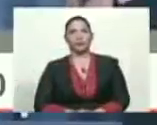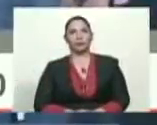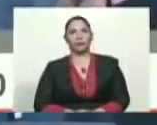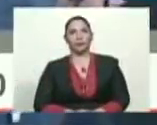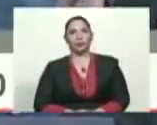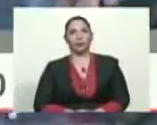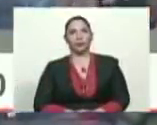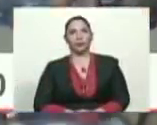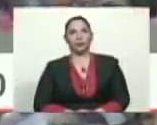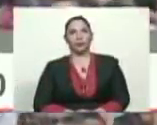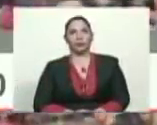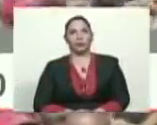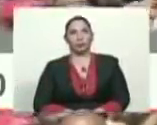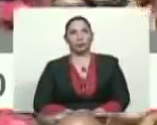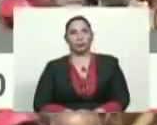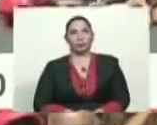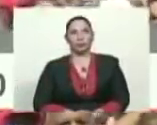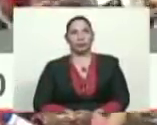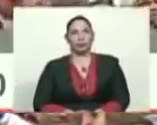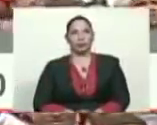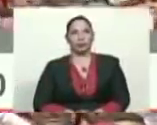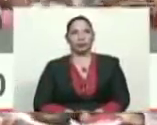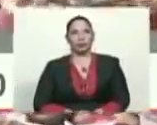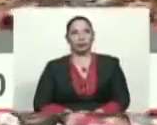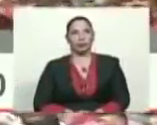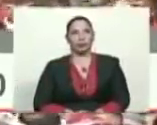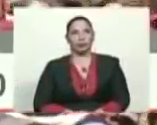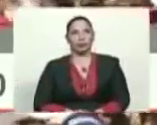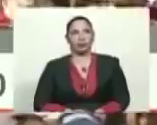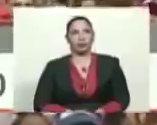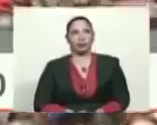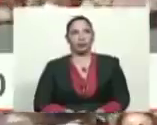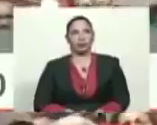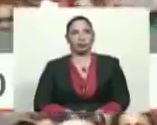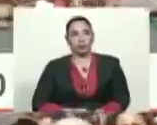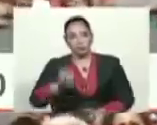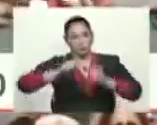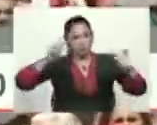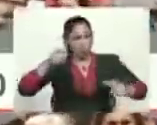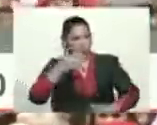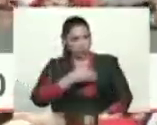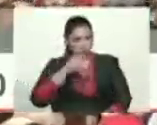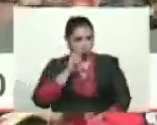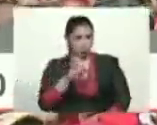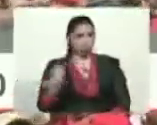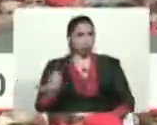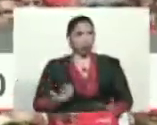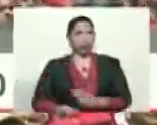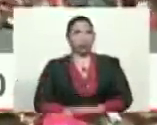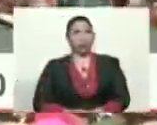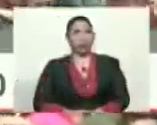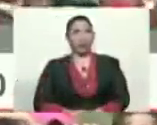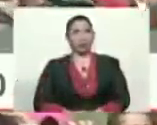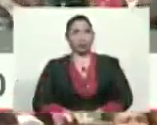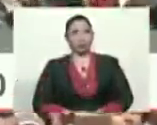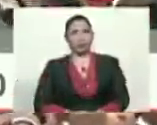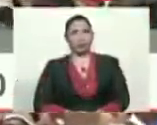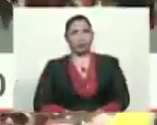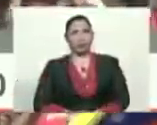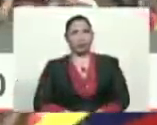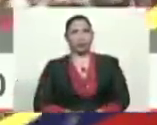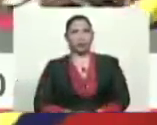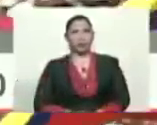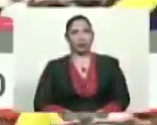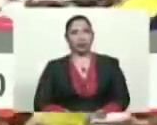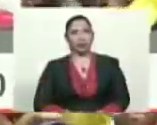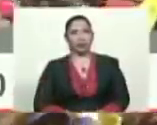¿eh? Ajá, esta, que baja esta pancarta de Santa Elena. La gente quiere ver lo que están atrás. Misión Sucre, baje la Alianza para el